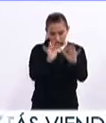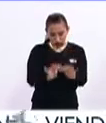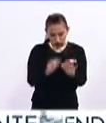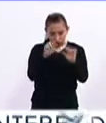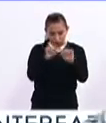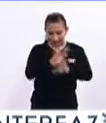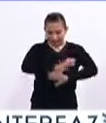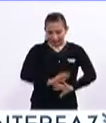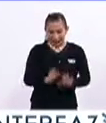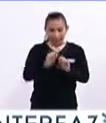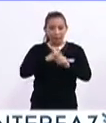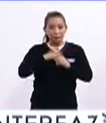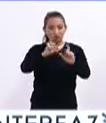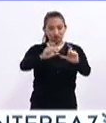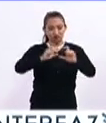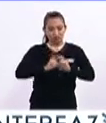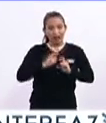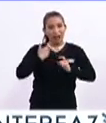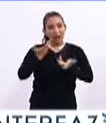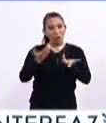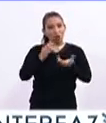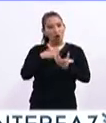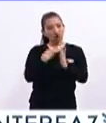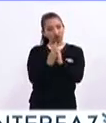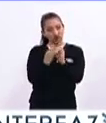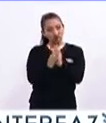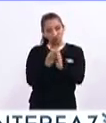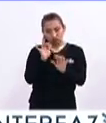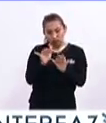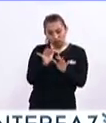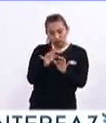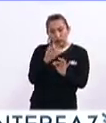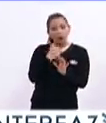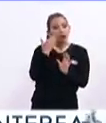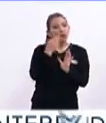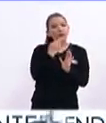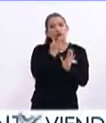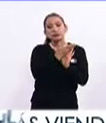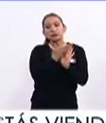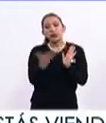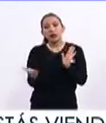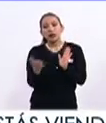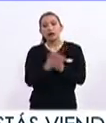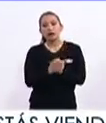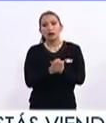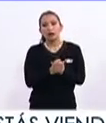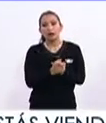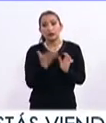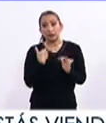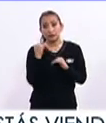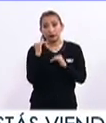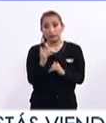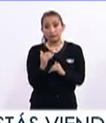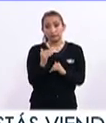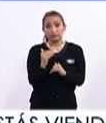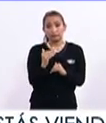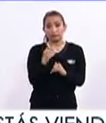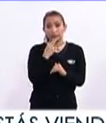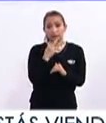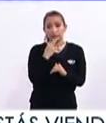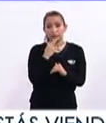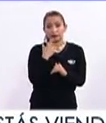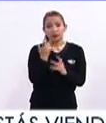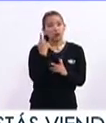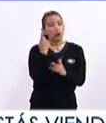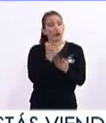su, digamos, acceso. ¿Puede utilizarlo por cuánto tiempo o por cuánto? ¿Tiene algún límite de utilización?